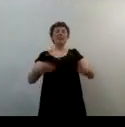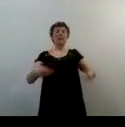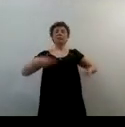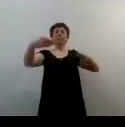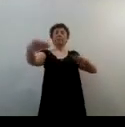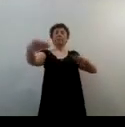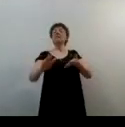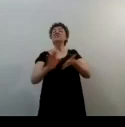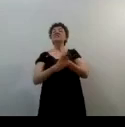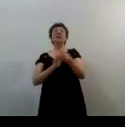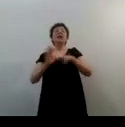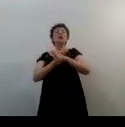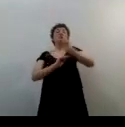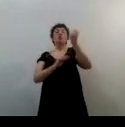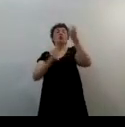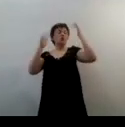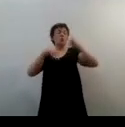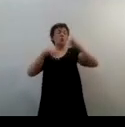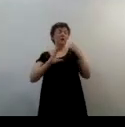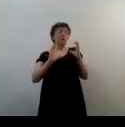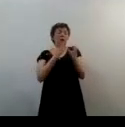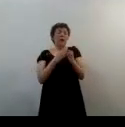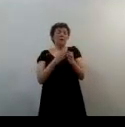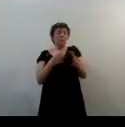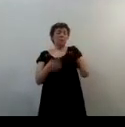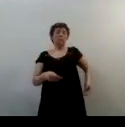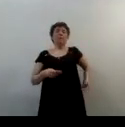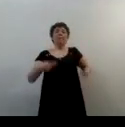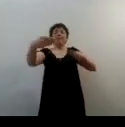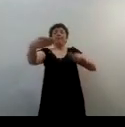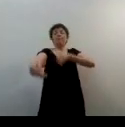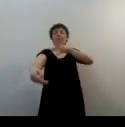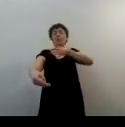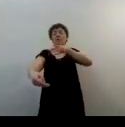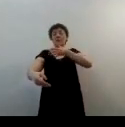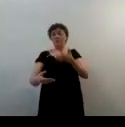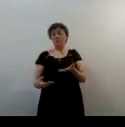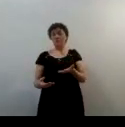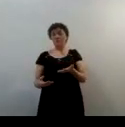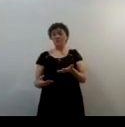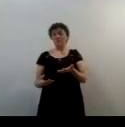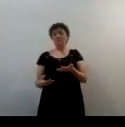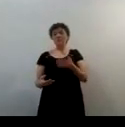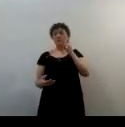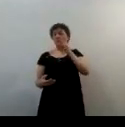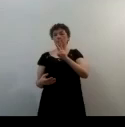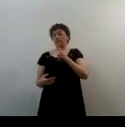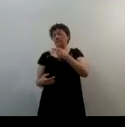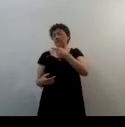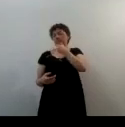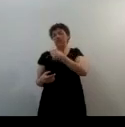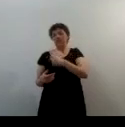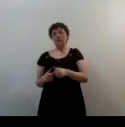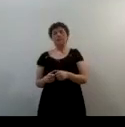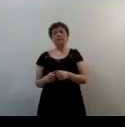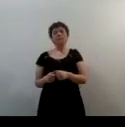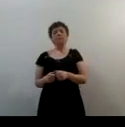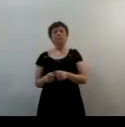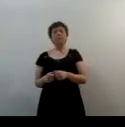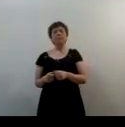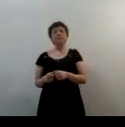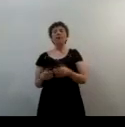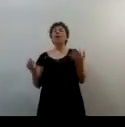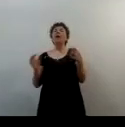el equipo para hacer otra cosa, pero eso no está bien hecho. O sea, no está bien hecho porque hay que ver el caso más al detalle. La cuestión es que tenga recursos